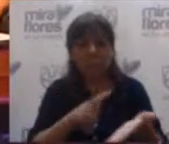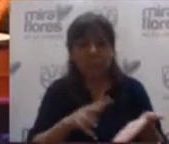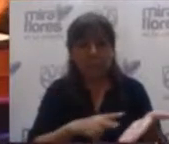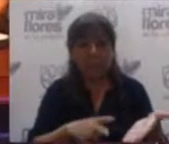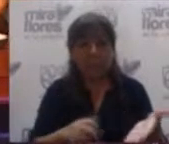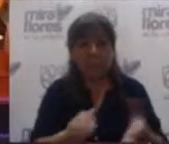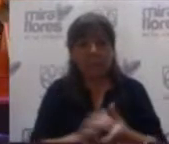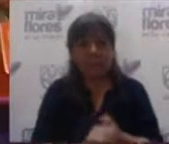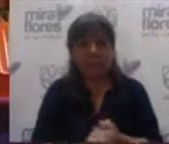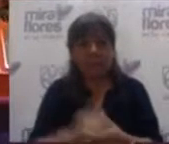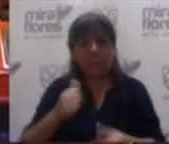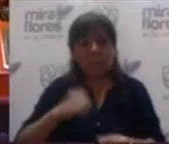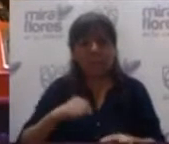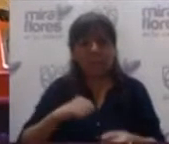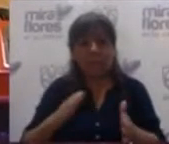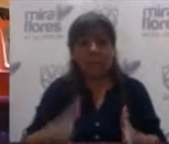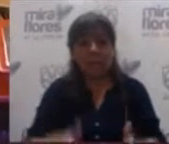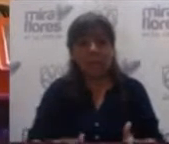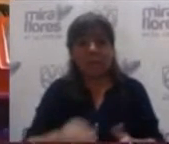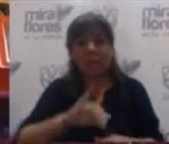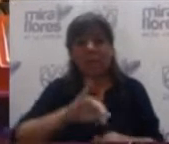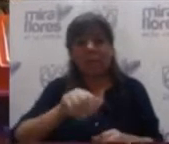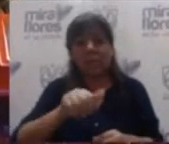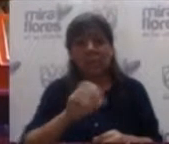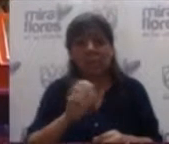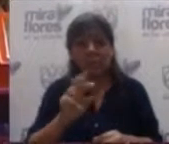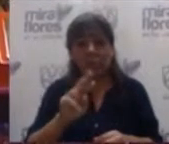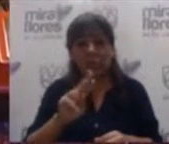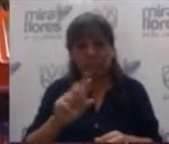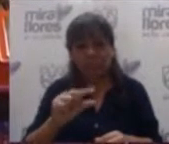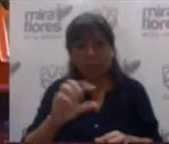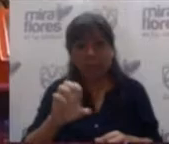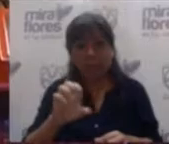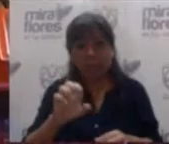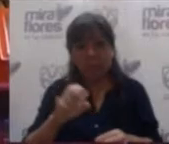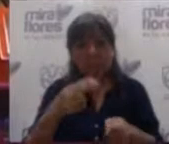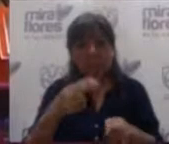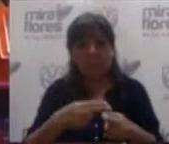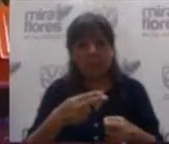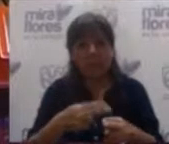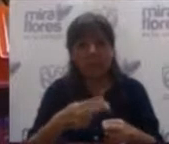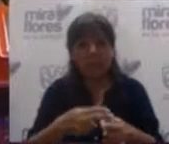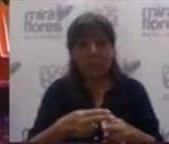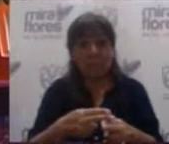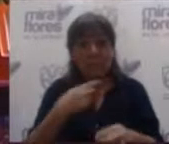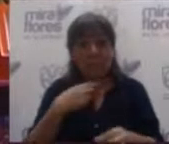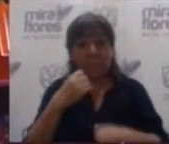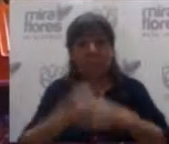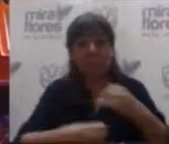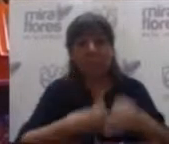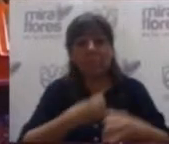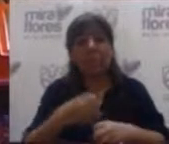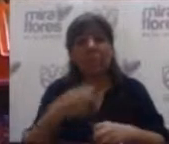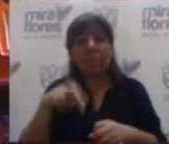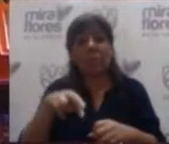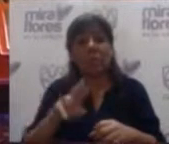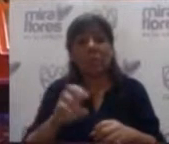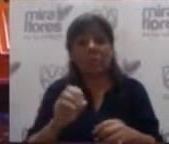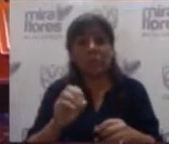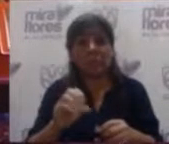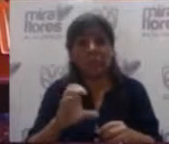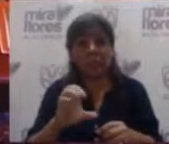Estimados alcalde de Miraflores, señor Jorge Muñoz Wells, en nombre de la Corporación Financiera Internacional, miembro del World Bank